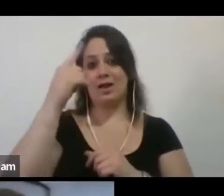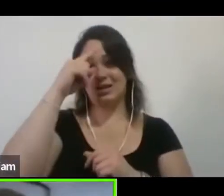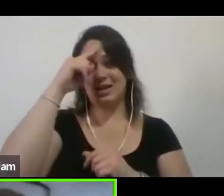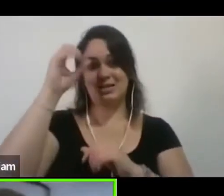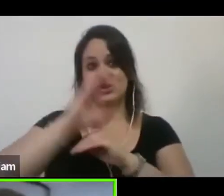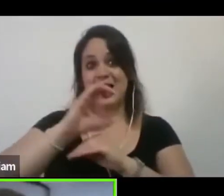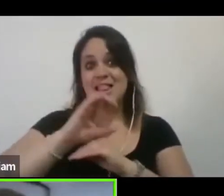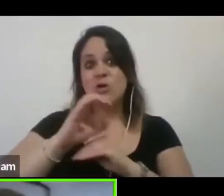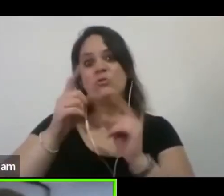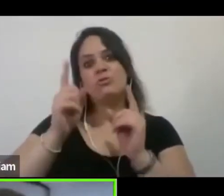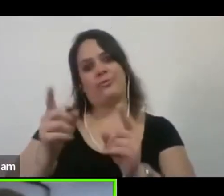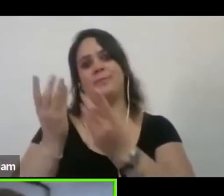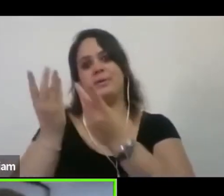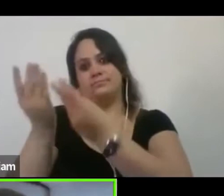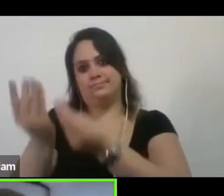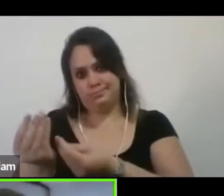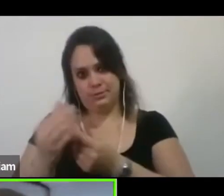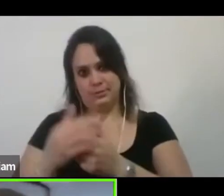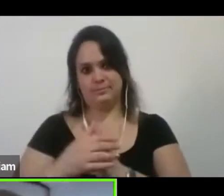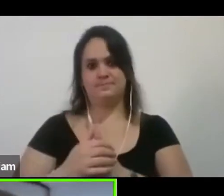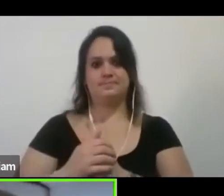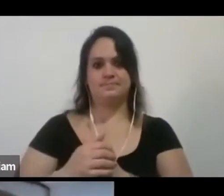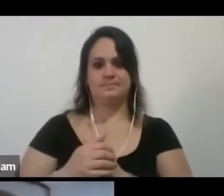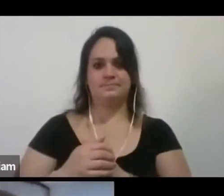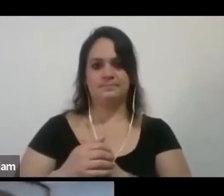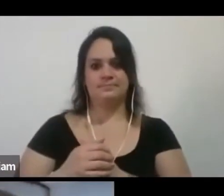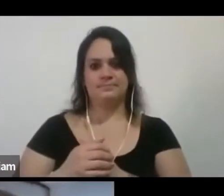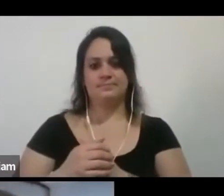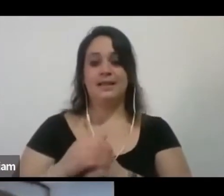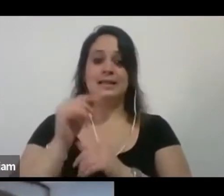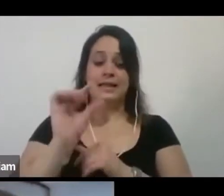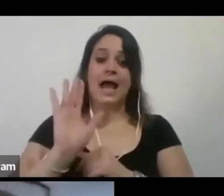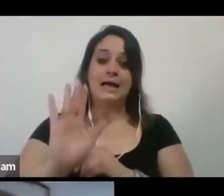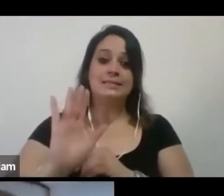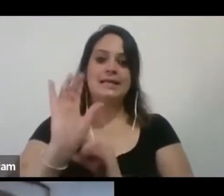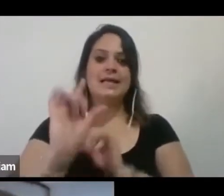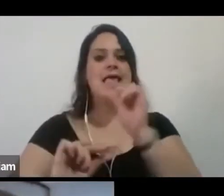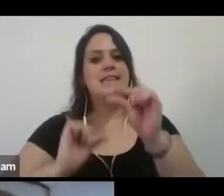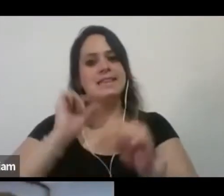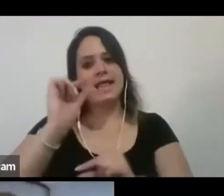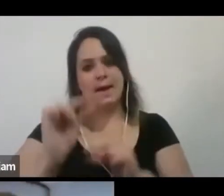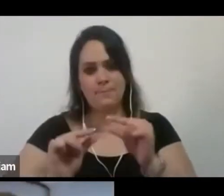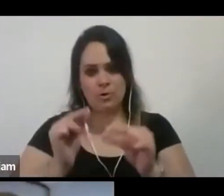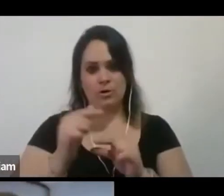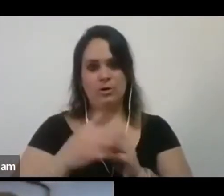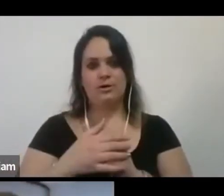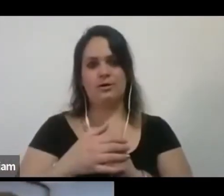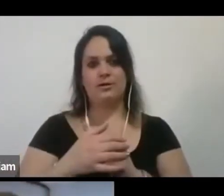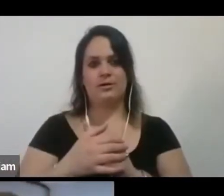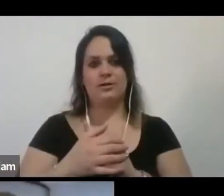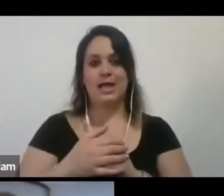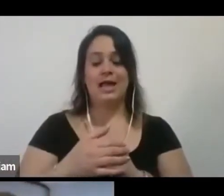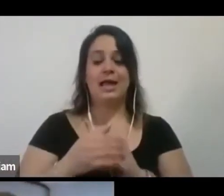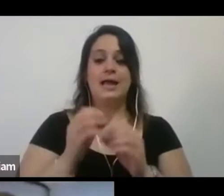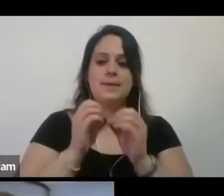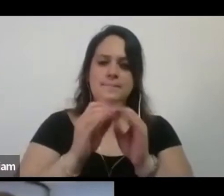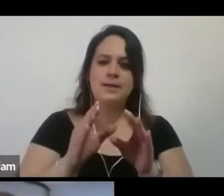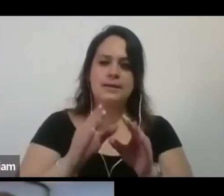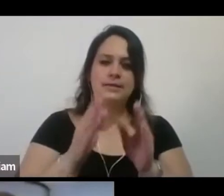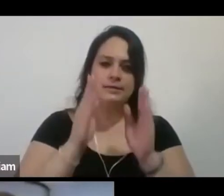Cuyo. Y luego me fui metiendo, entrando en las áreas de niñez y